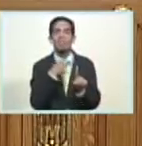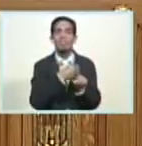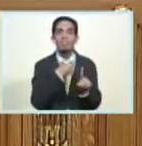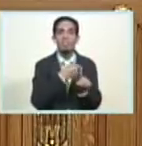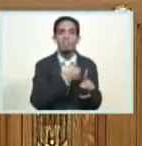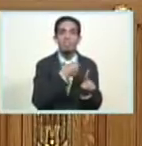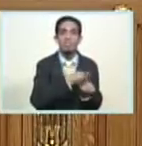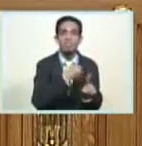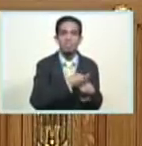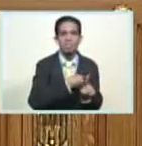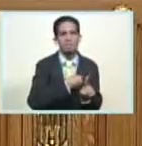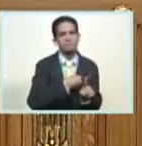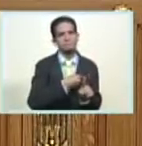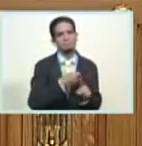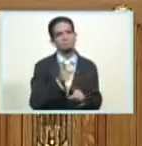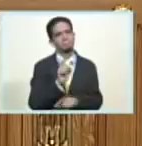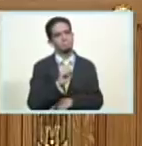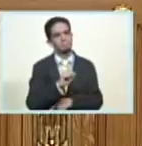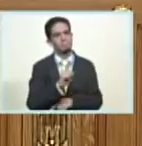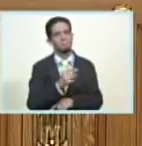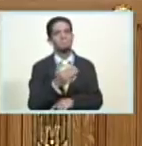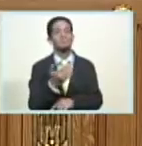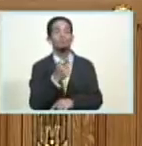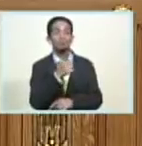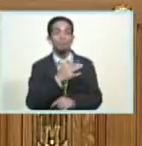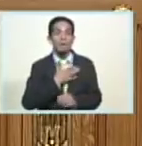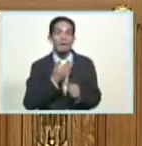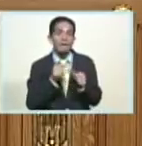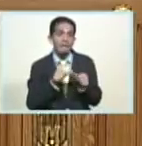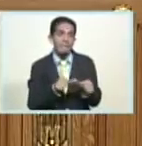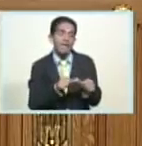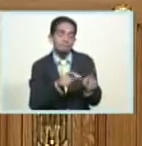legal. Eso me lo cuenta a mí Ali Rodríguez.